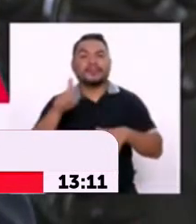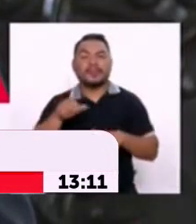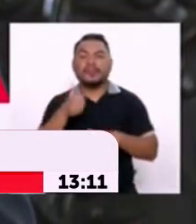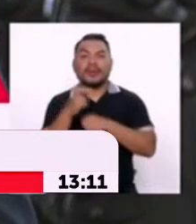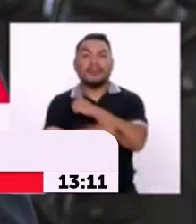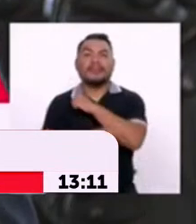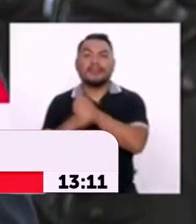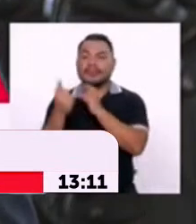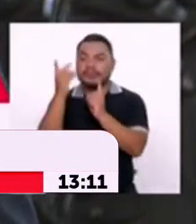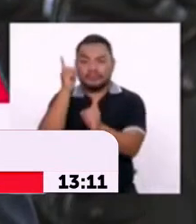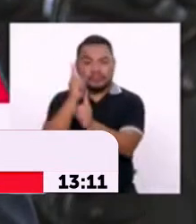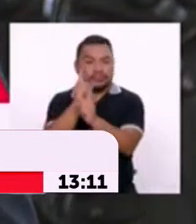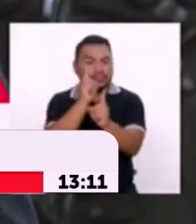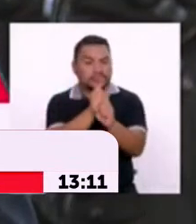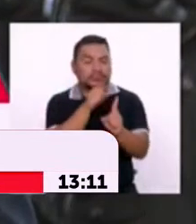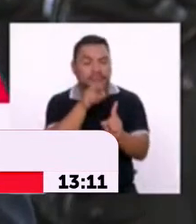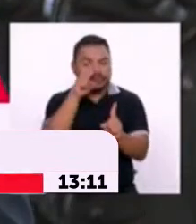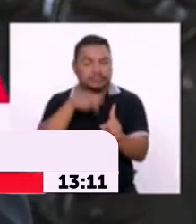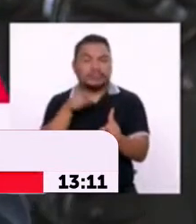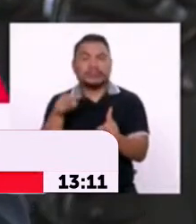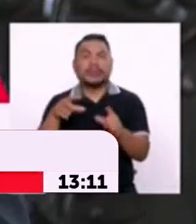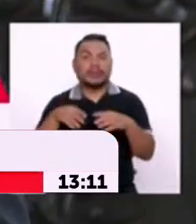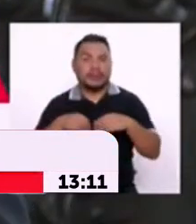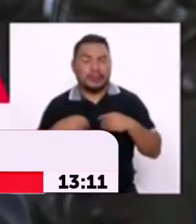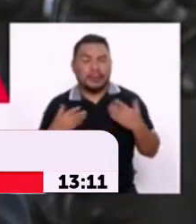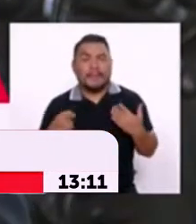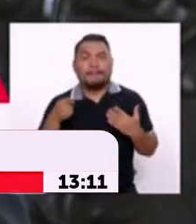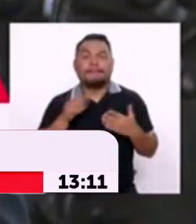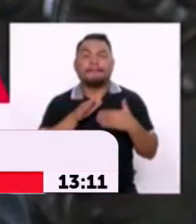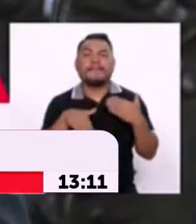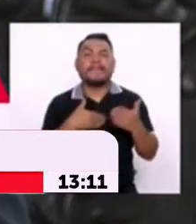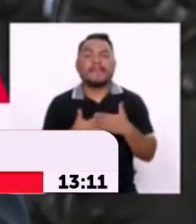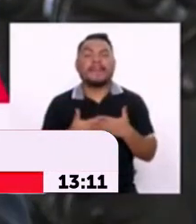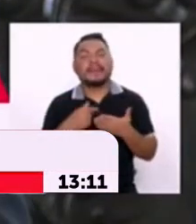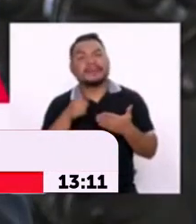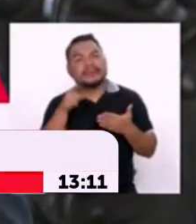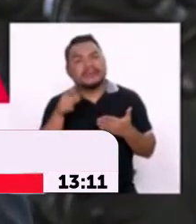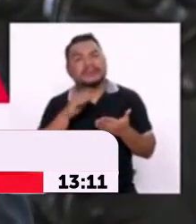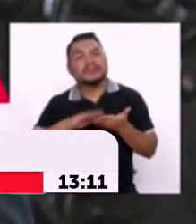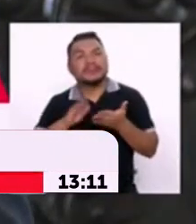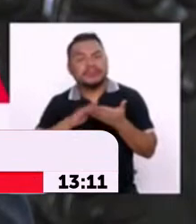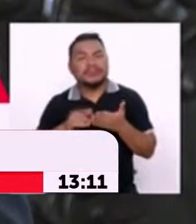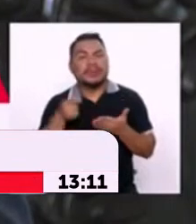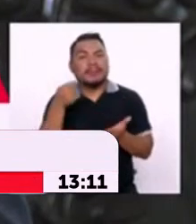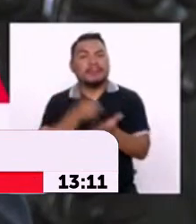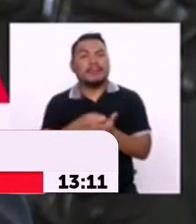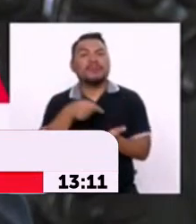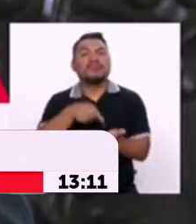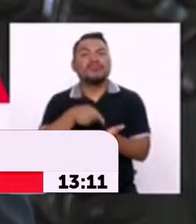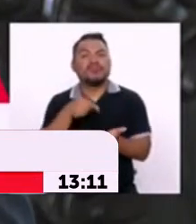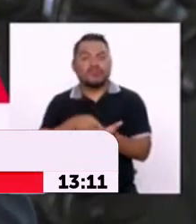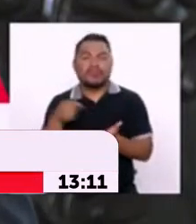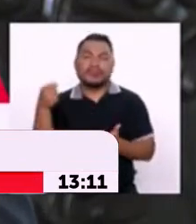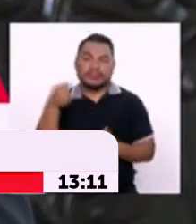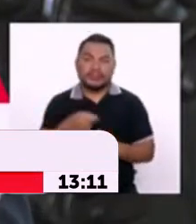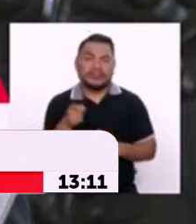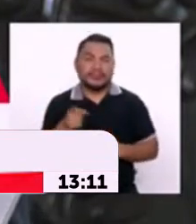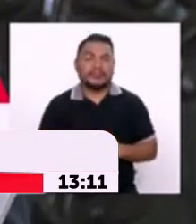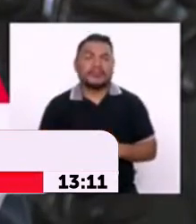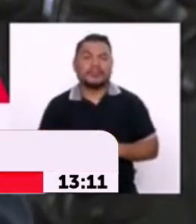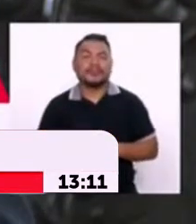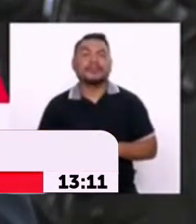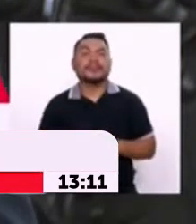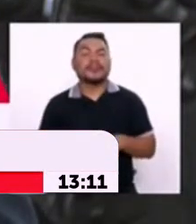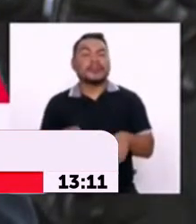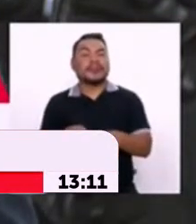59.981 extranjeros, quienes se han acogido ¡exitosa! A la amnistía y al pago de multa. No